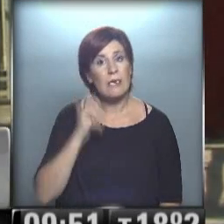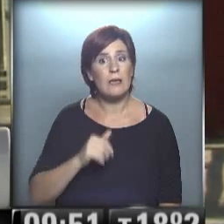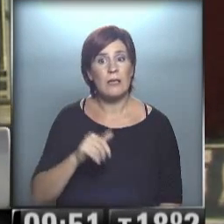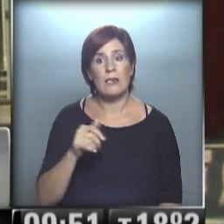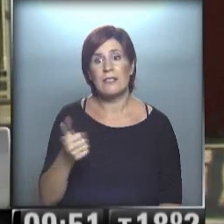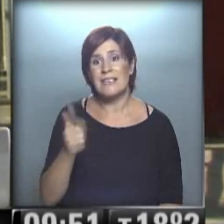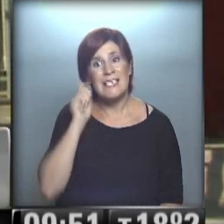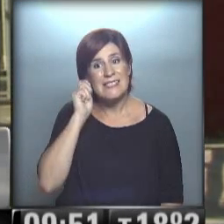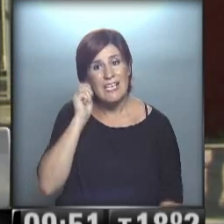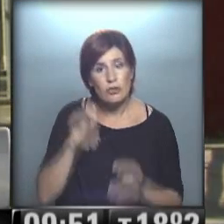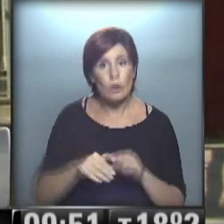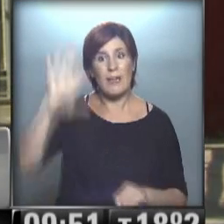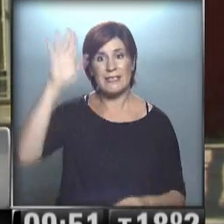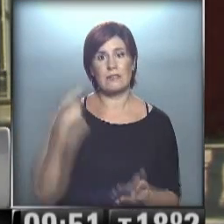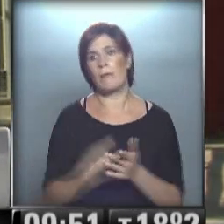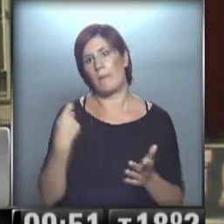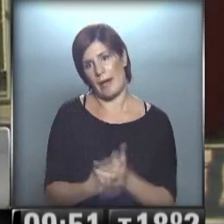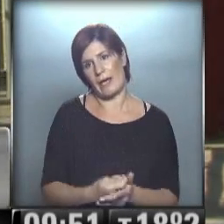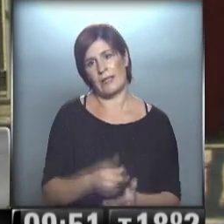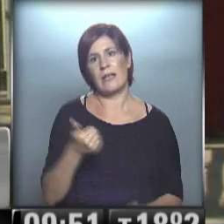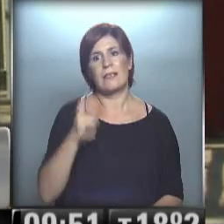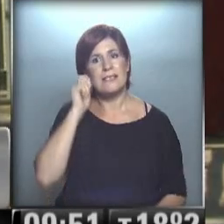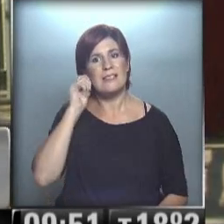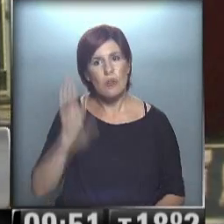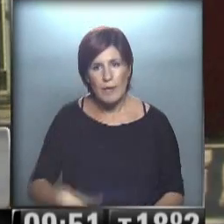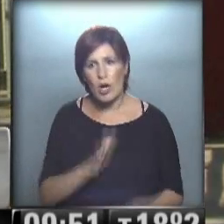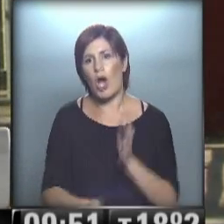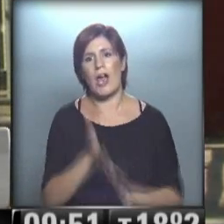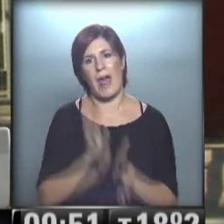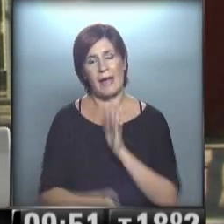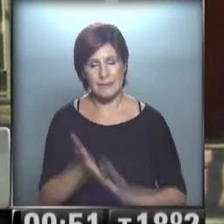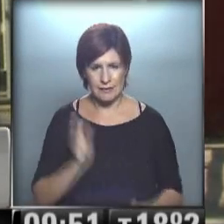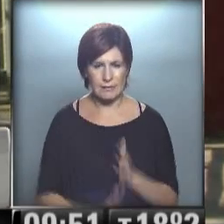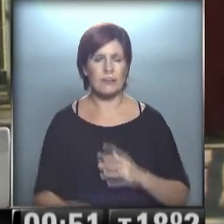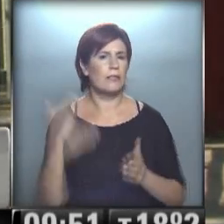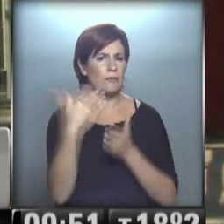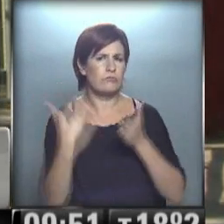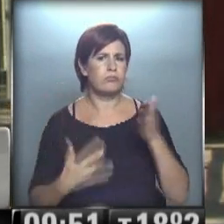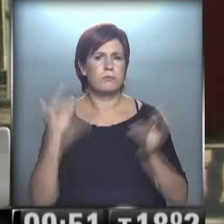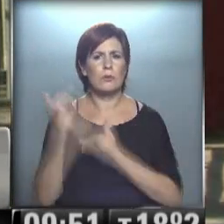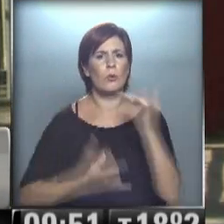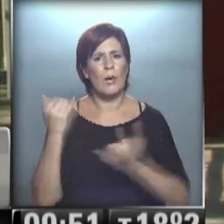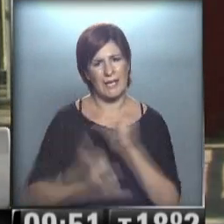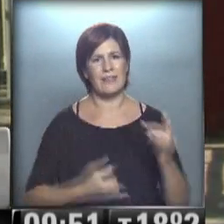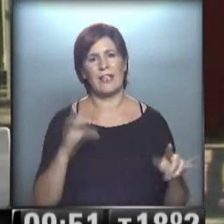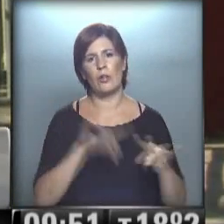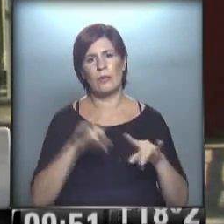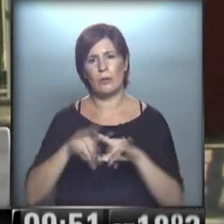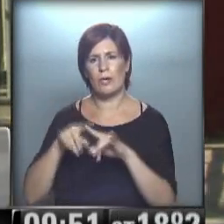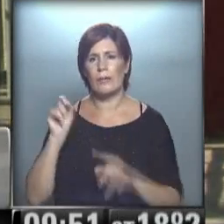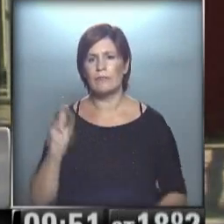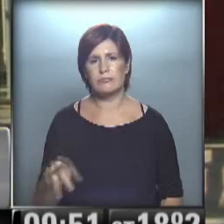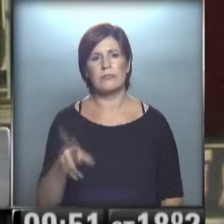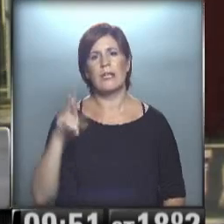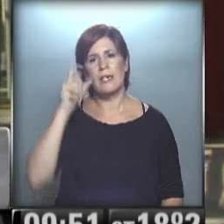años pagan no hasta 6 años eh pueden ingresar está toda esta Data absolutamente detallada en redonditos de abajo en el blog o en el